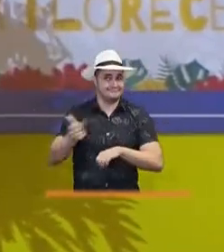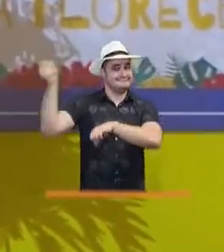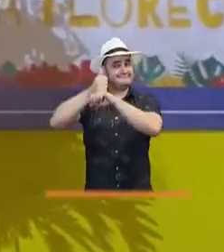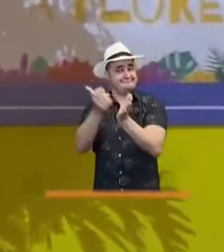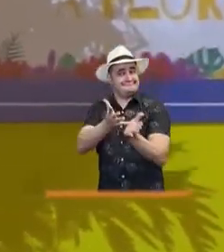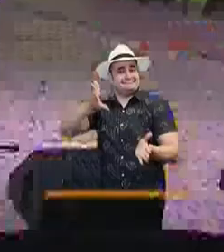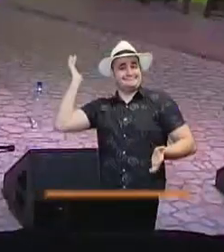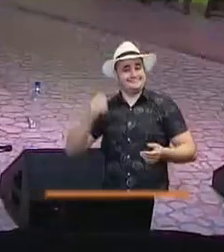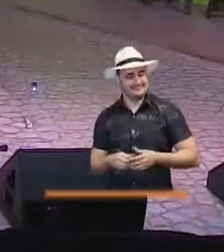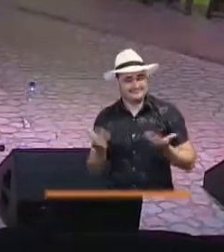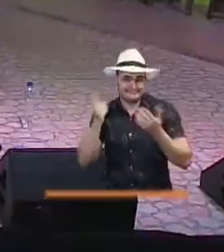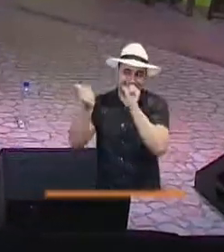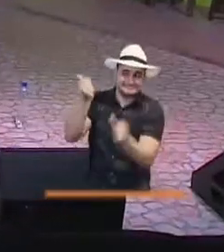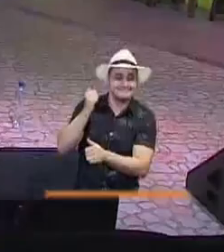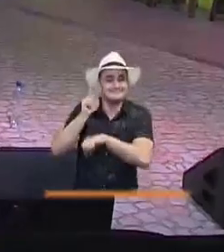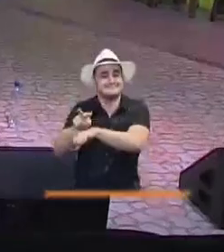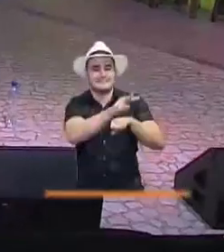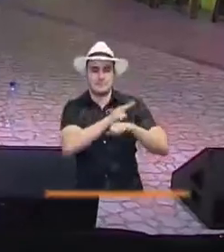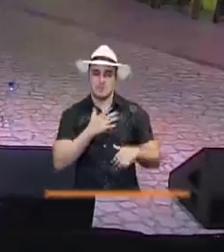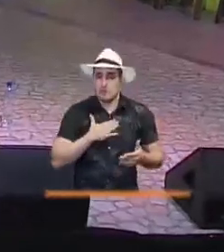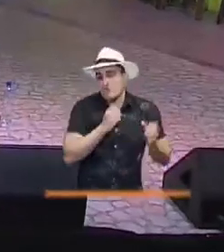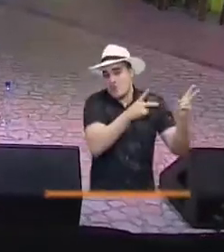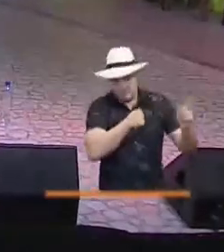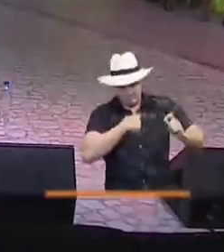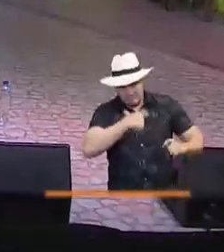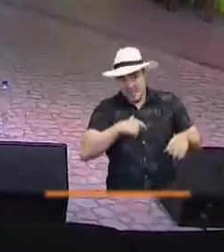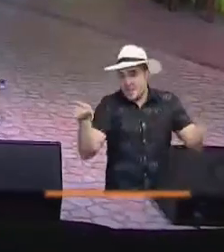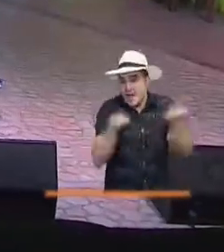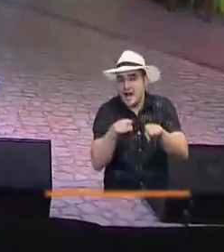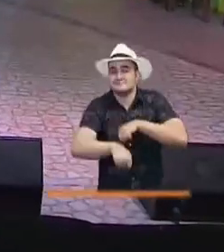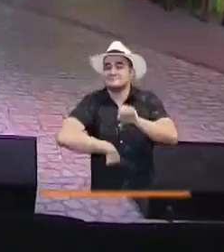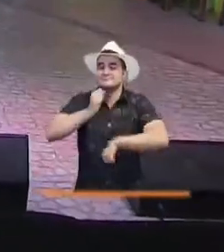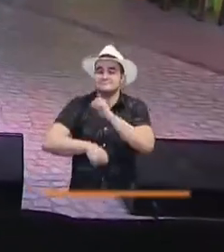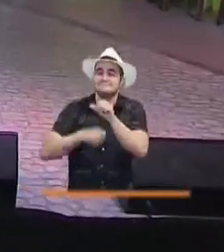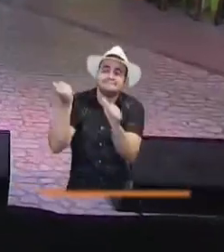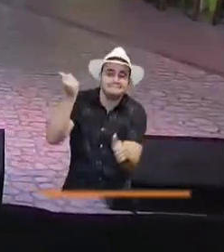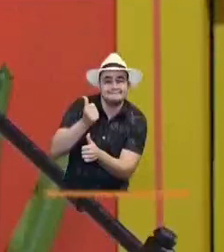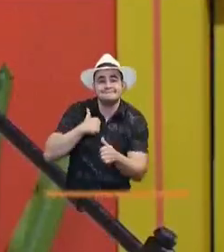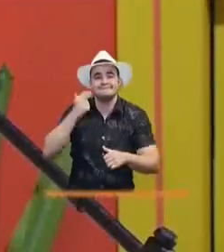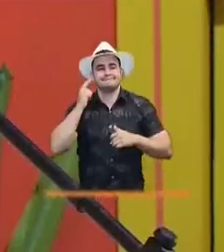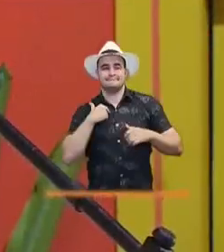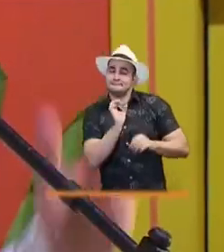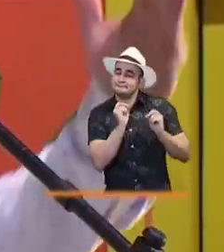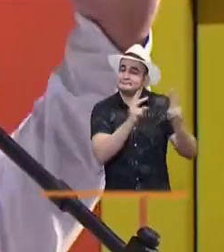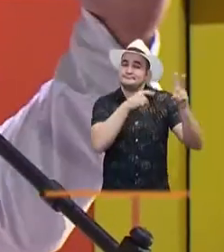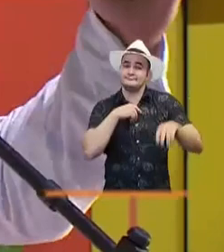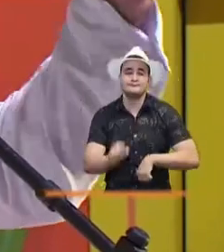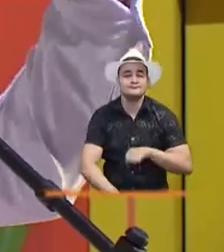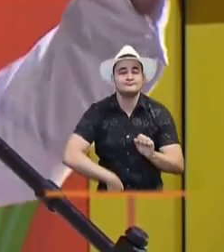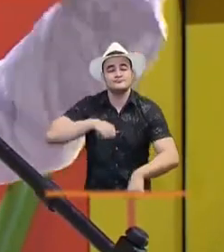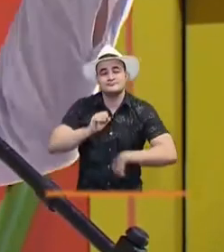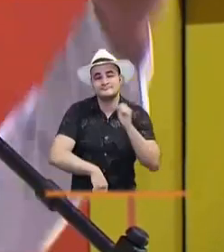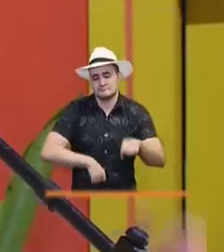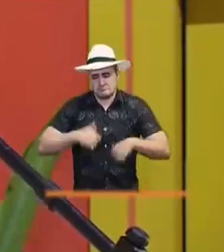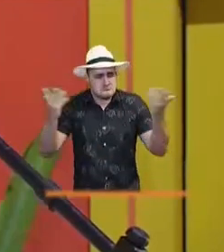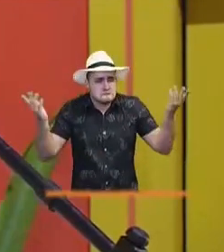mayordomo. Soy caballo de mayordomo, y a mí el mango me brinca, significa